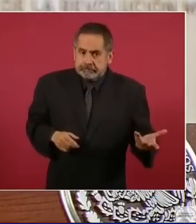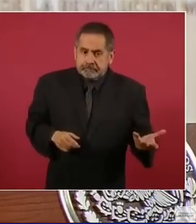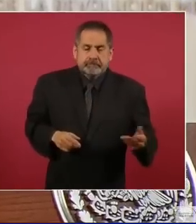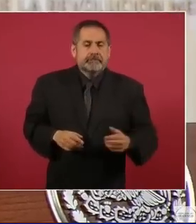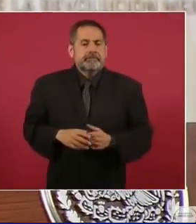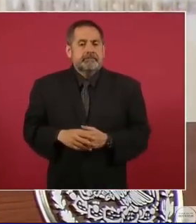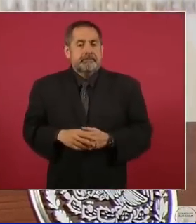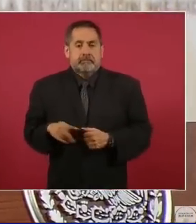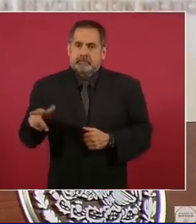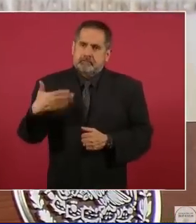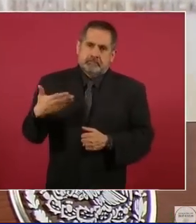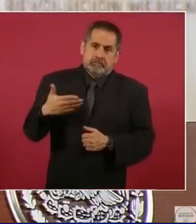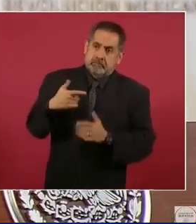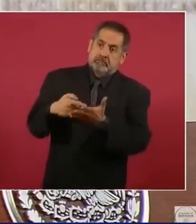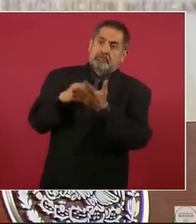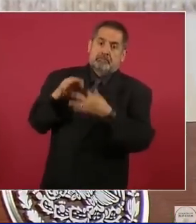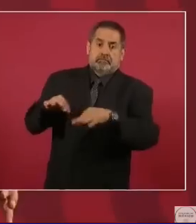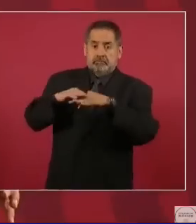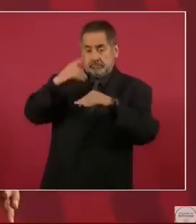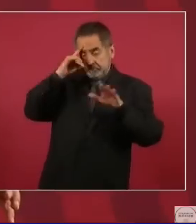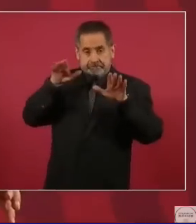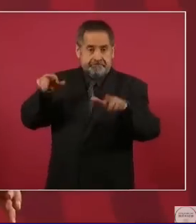Luego,